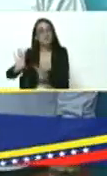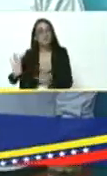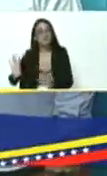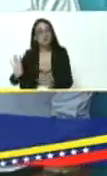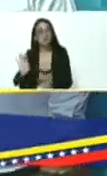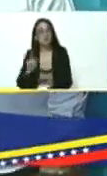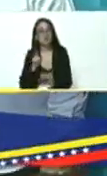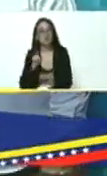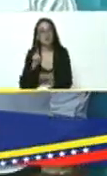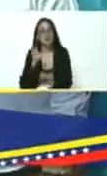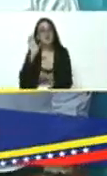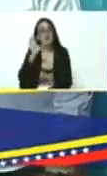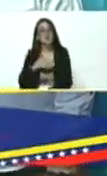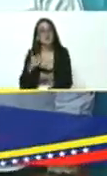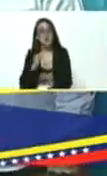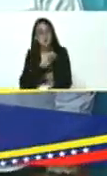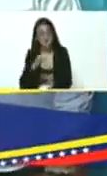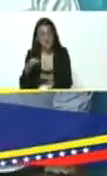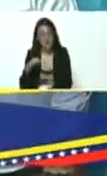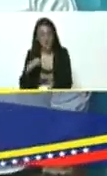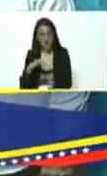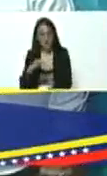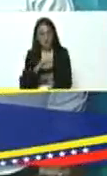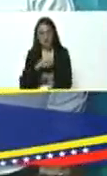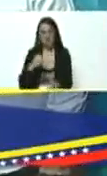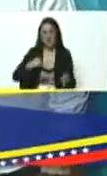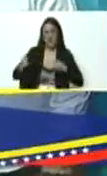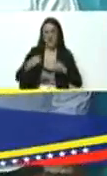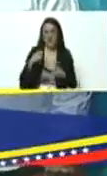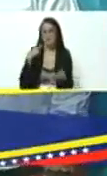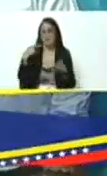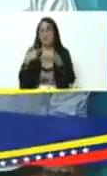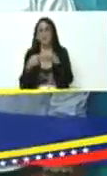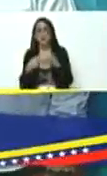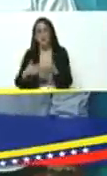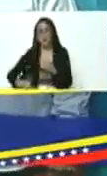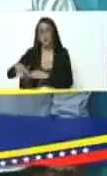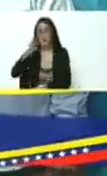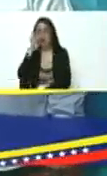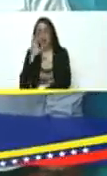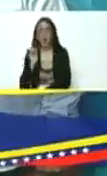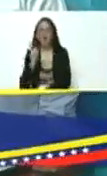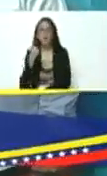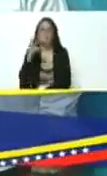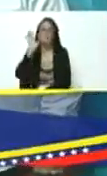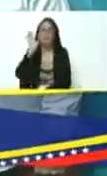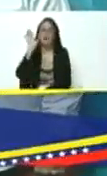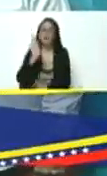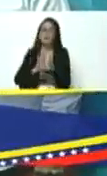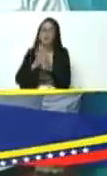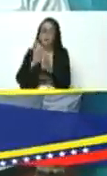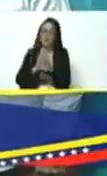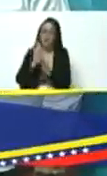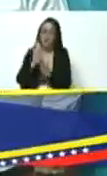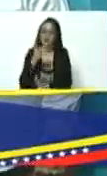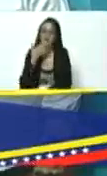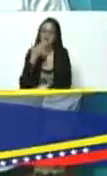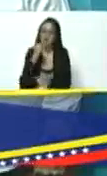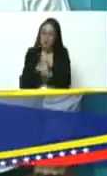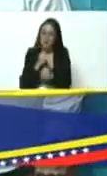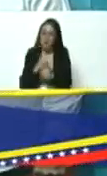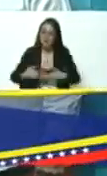queremos? ¿El país privatizado del individualismo, de los apellidos, de la oligarquía? ¿O un país que avance, que prospere y que